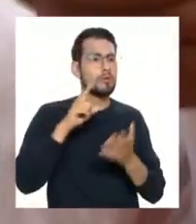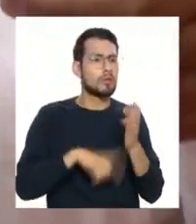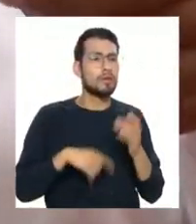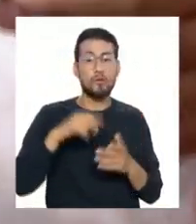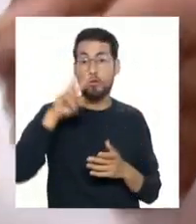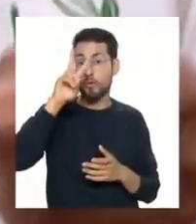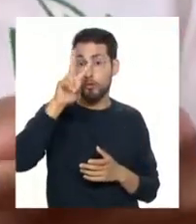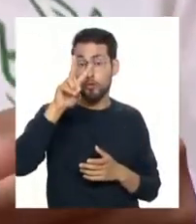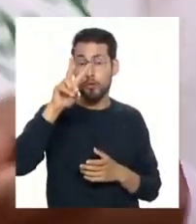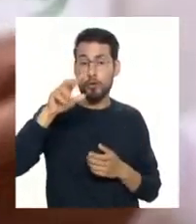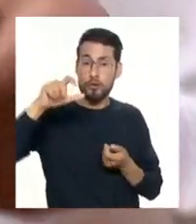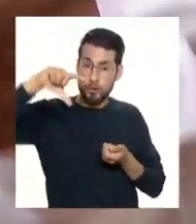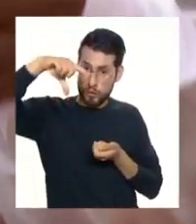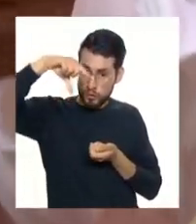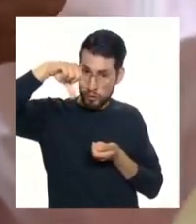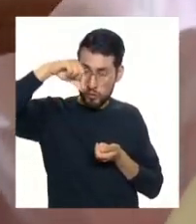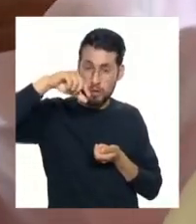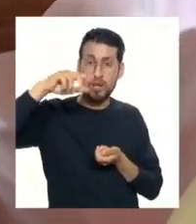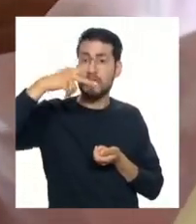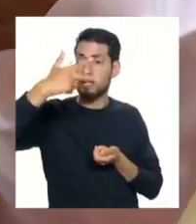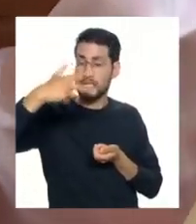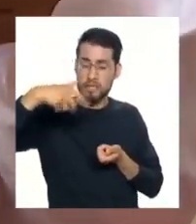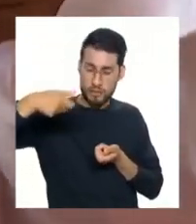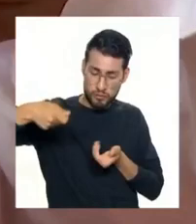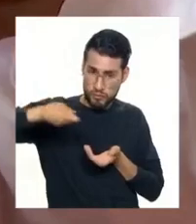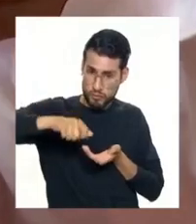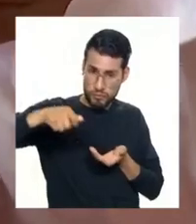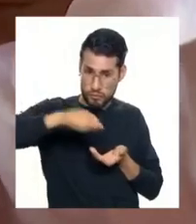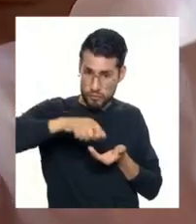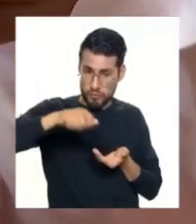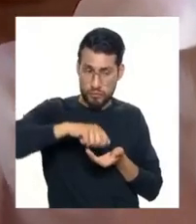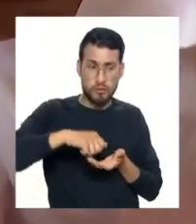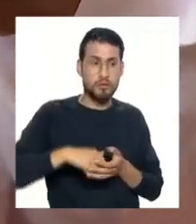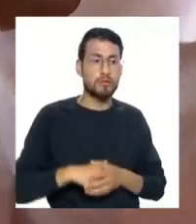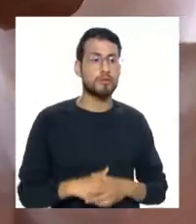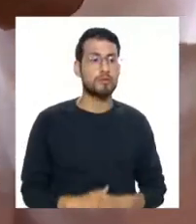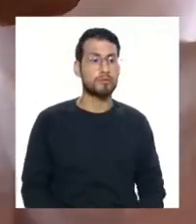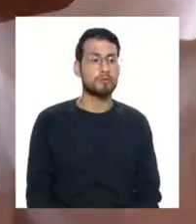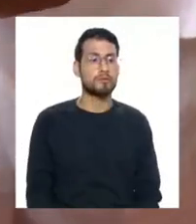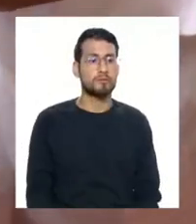dosificamos dos o tres cucharaditas en un litro de agua.